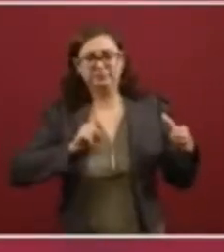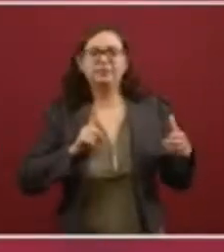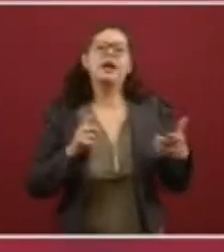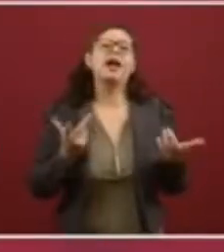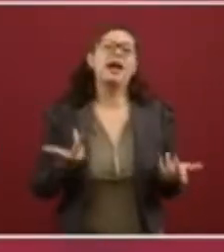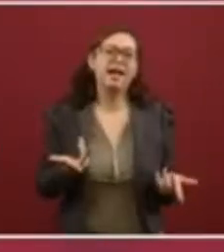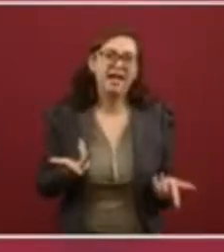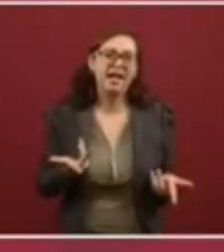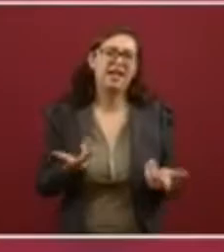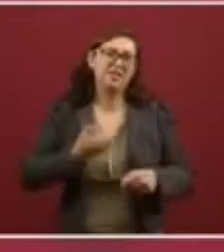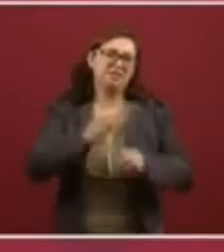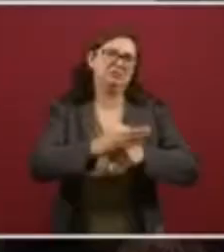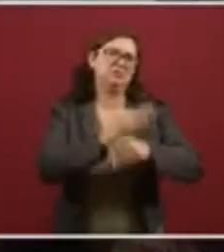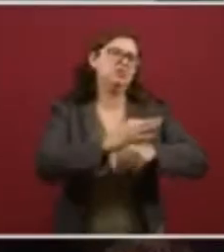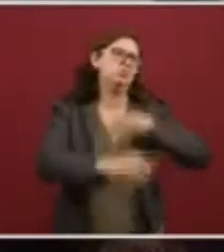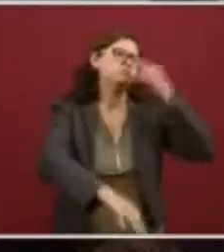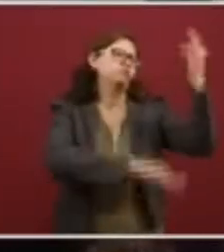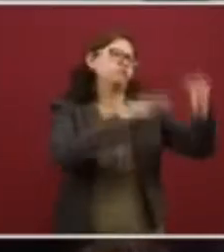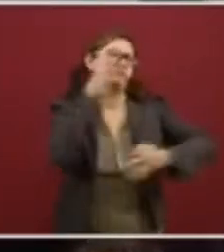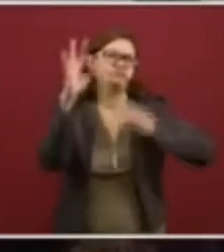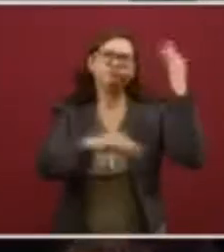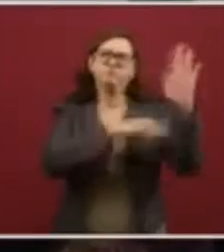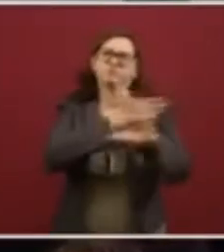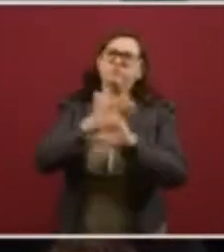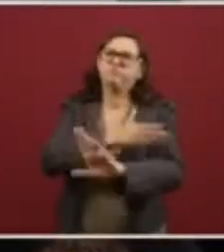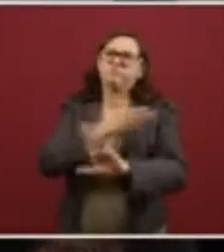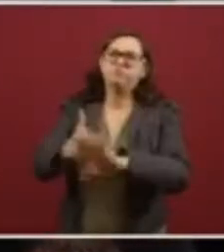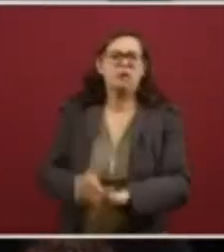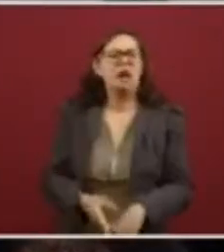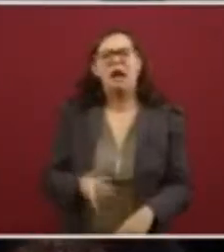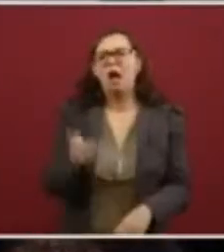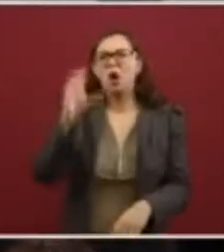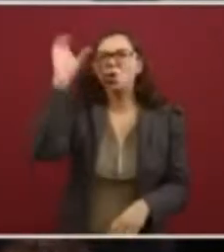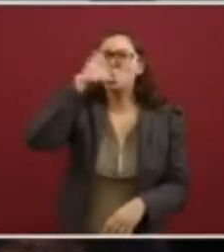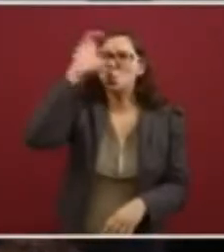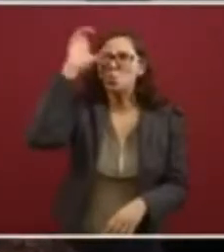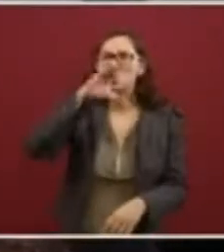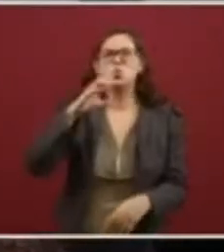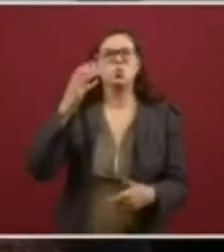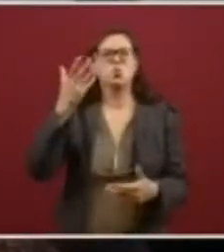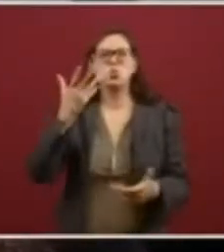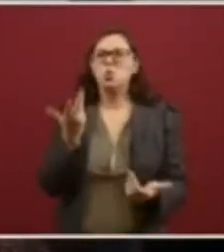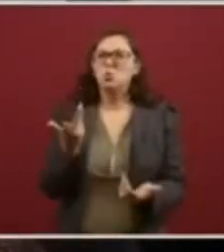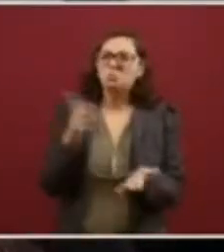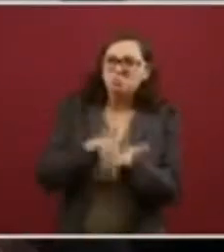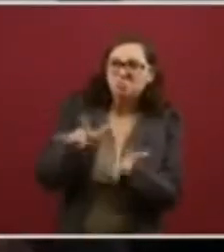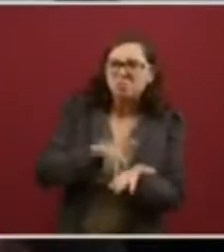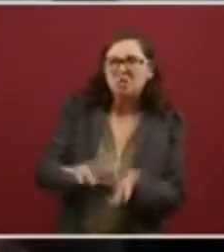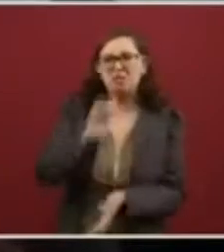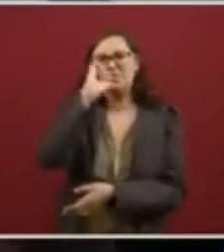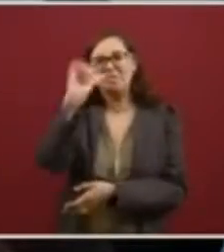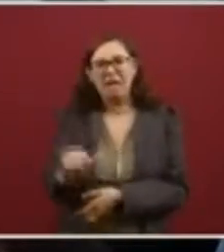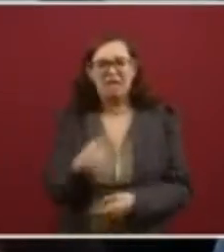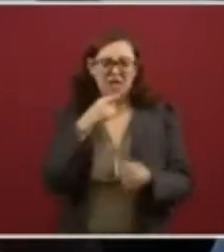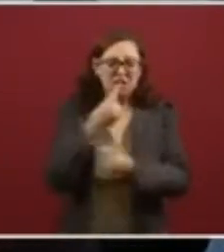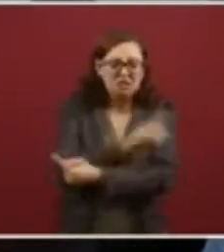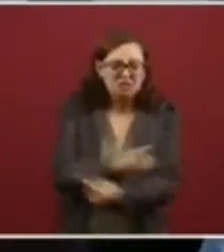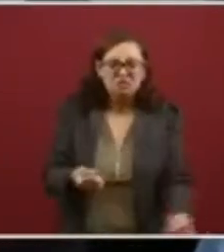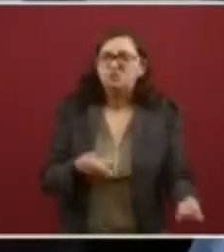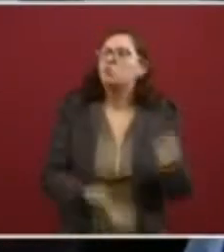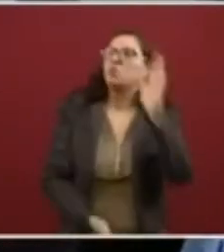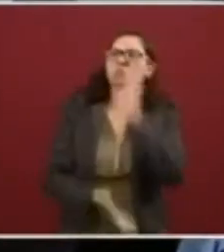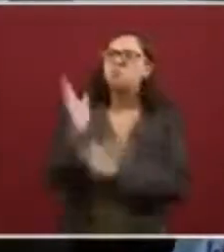hay esa campaña de que no nos importa la ciencia, de que no se les da a los niños para ir a los